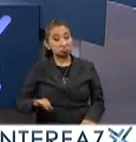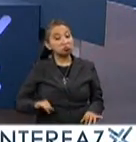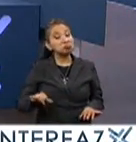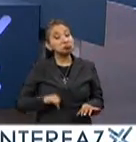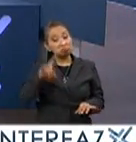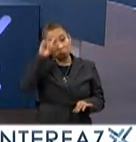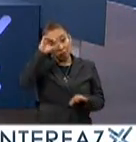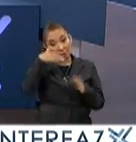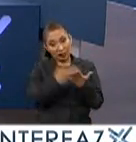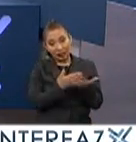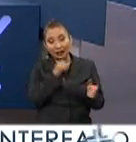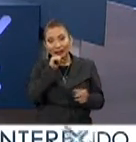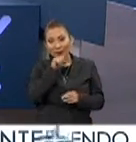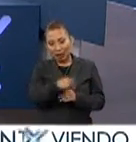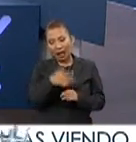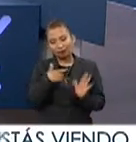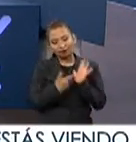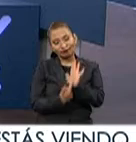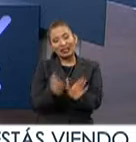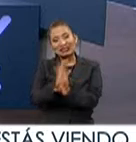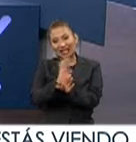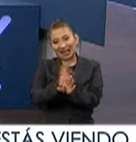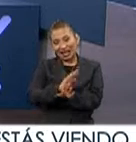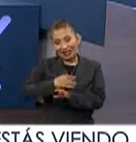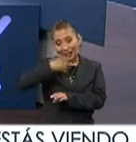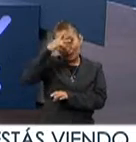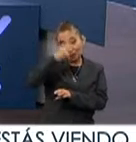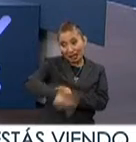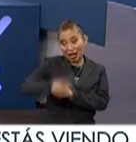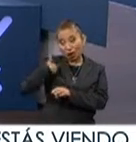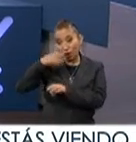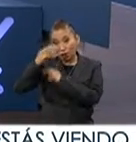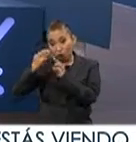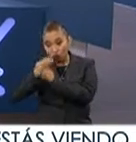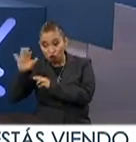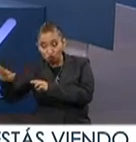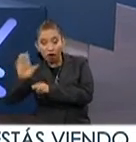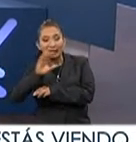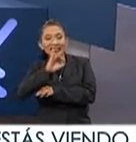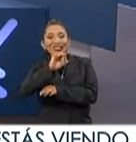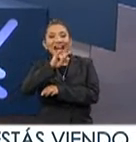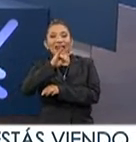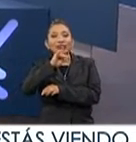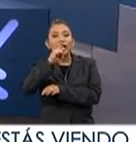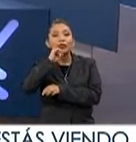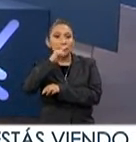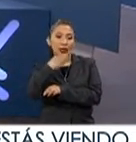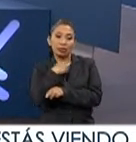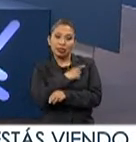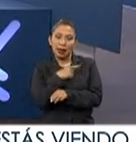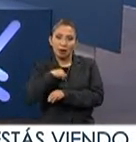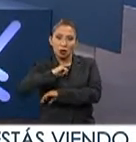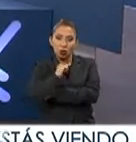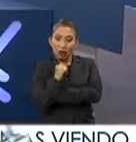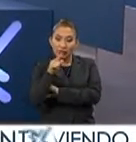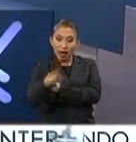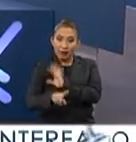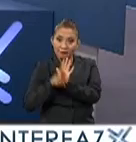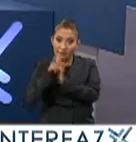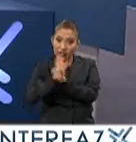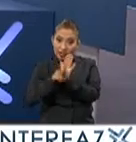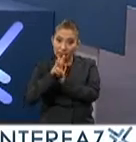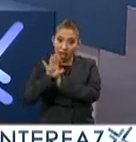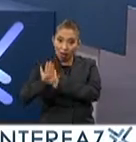Interesante propuesta. Además de proyectar lo mejor del cine nacional y mundial, la Cineteca Nacional tiene la misión de resguardar las